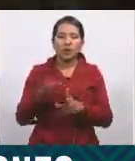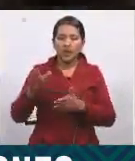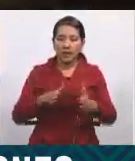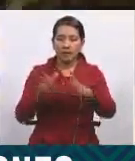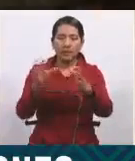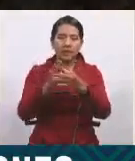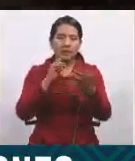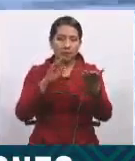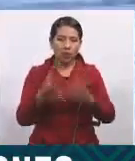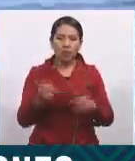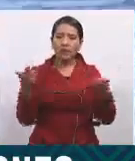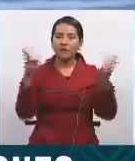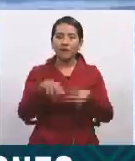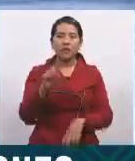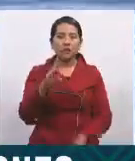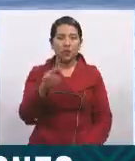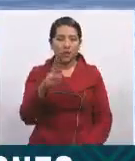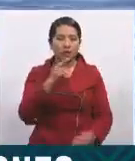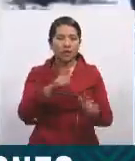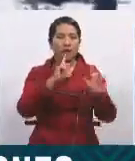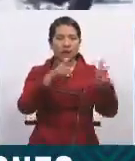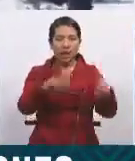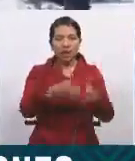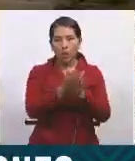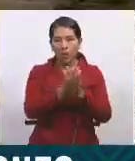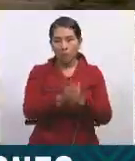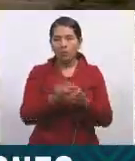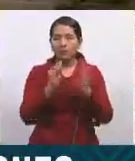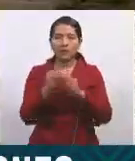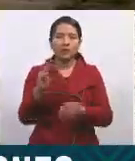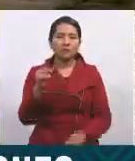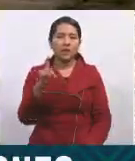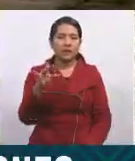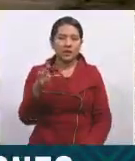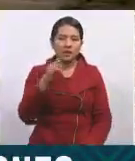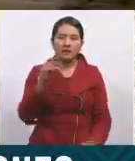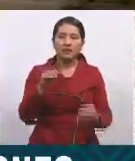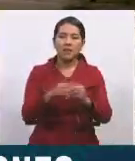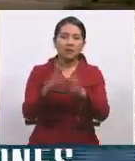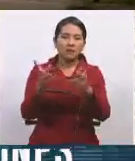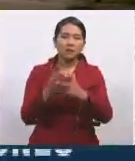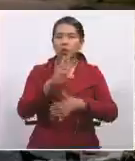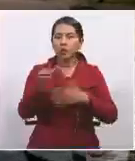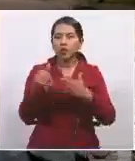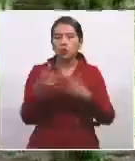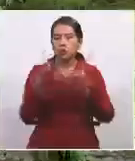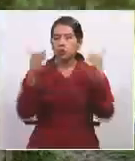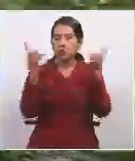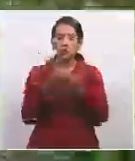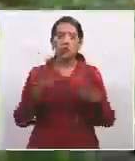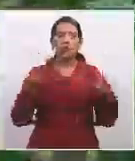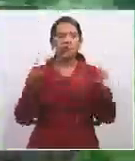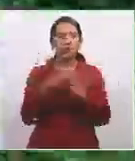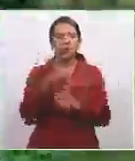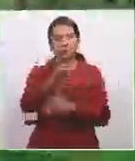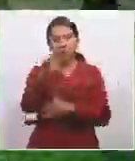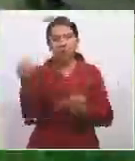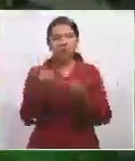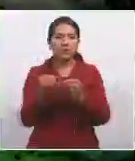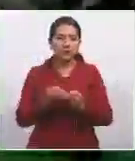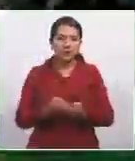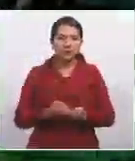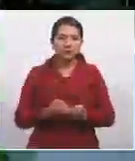Muerte, el Valle de Sorata, el Lago Titicaca, Tihuanacu, Rurrenabaque, Madidi, Pampas, en el departamento de La Paz y Lene, entre otros muchos.